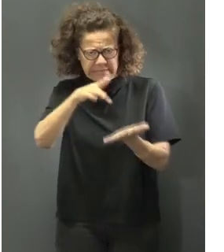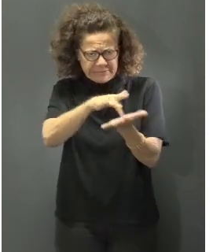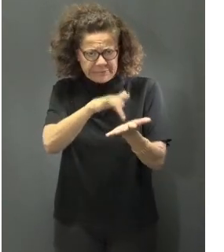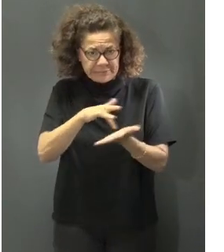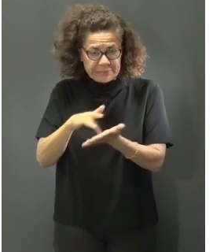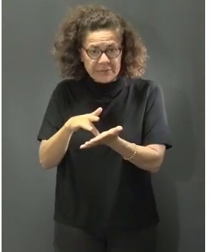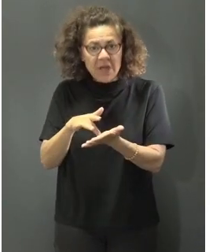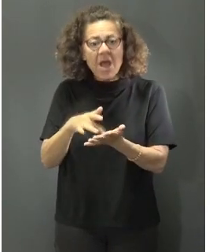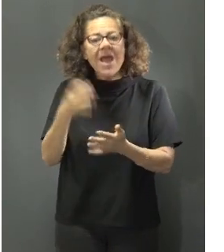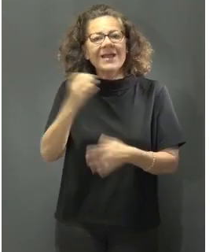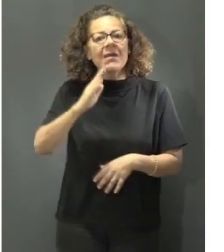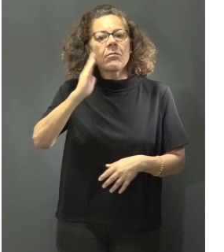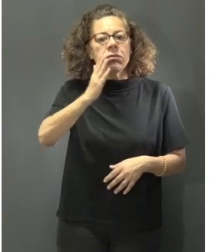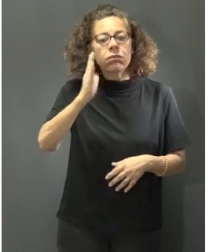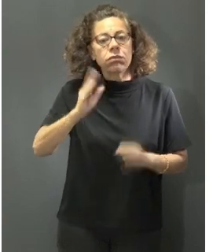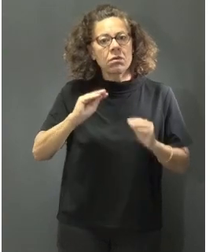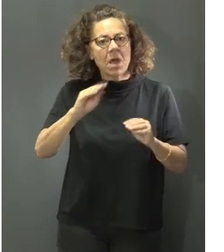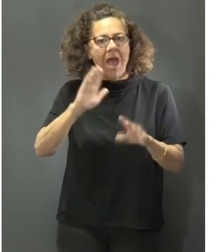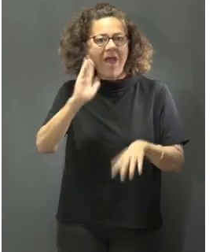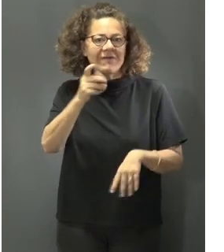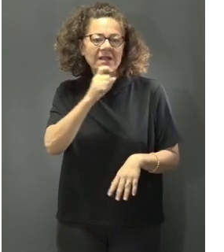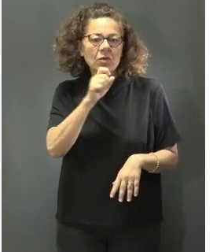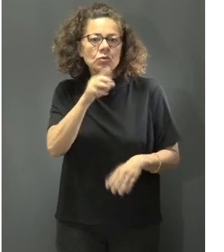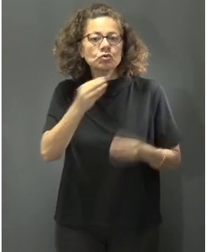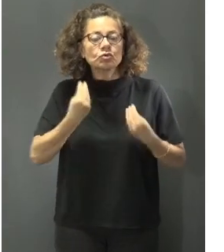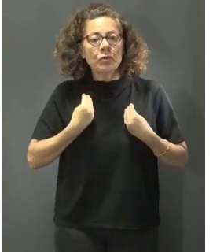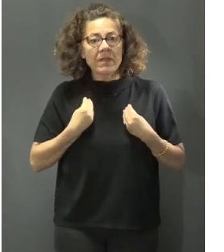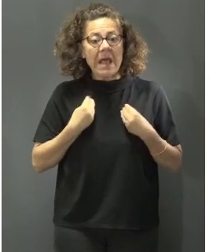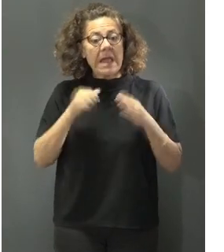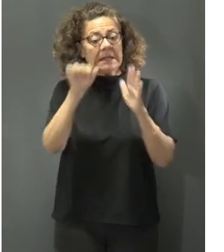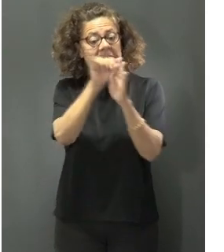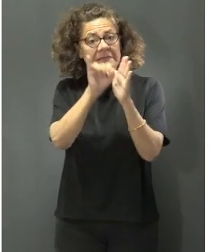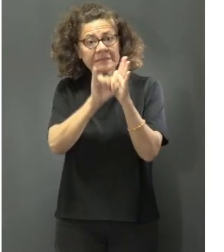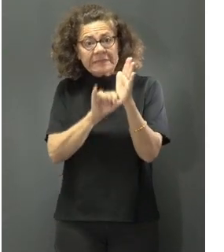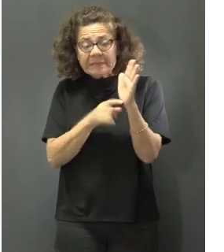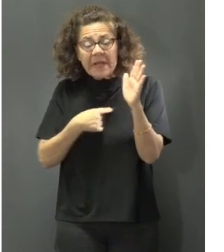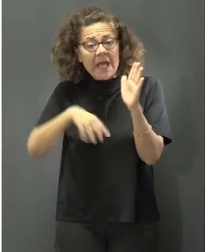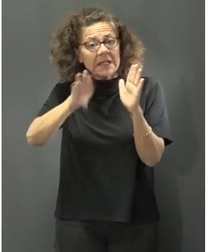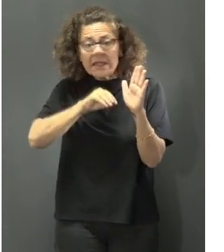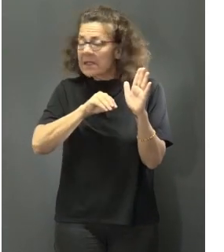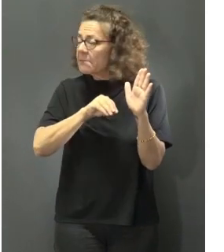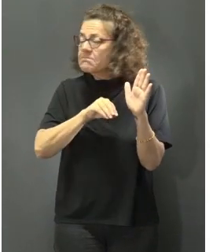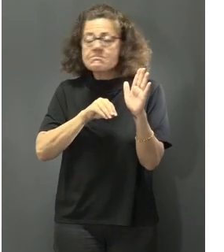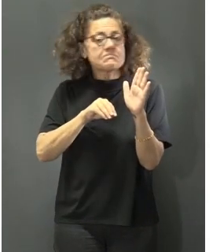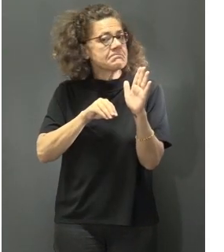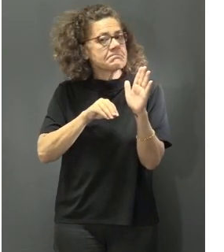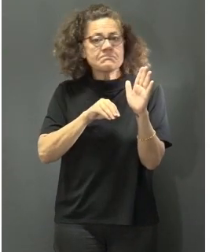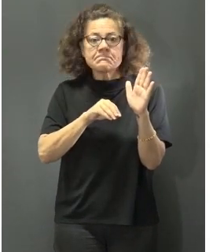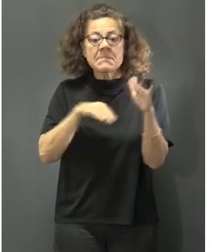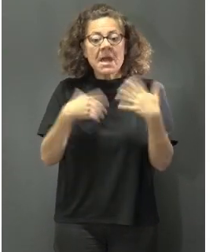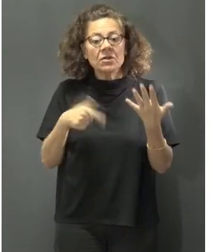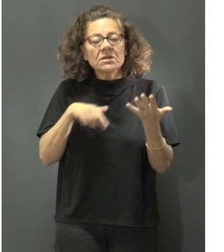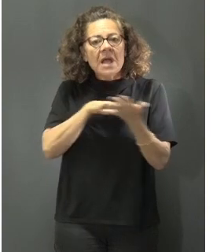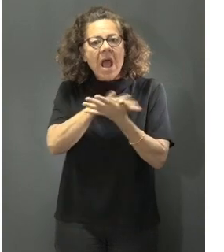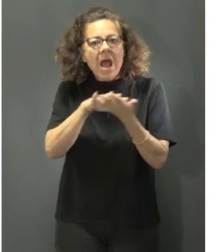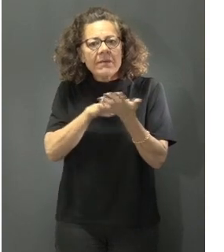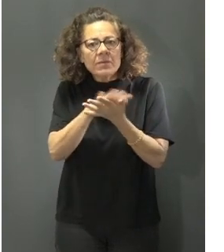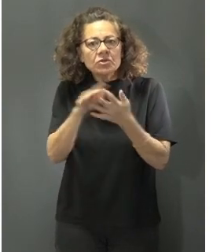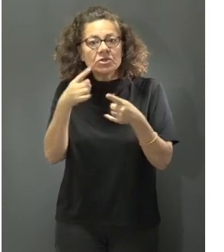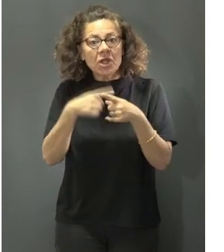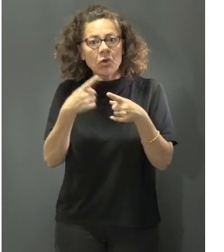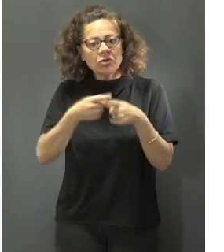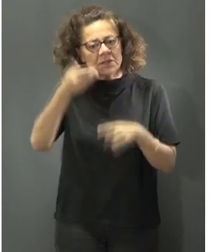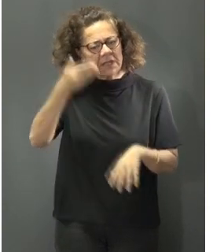teniendo los síntomas en su vida, no entendían los ítems. Entonces, estamos hablando de temas que son